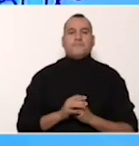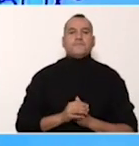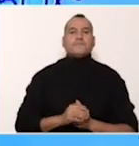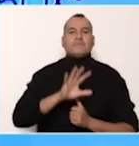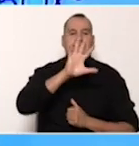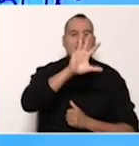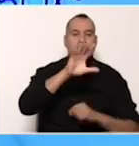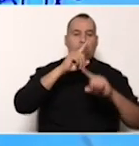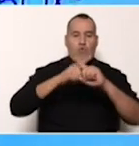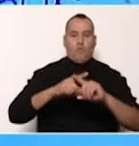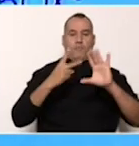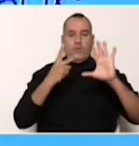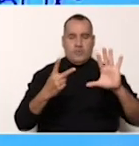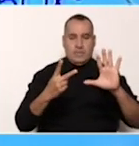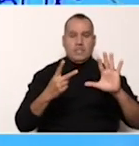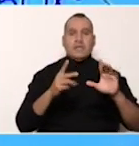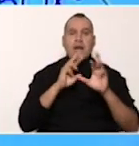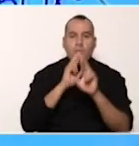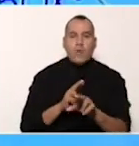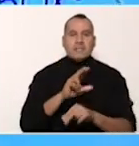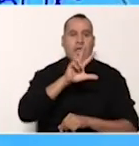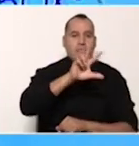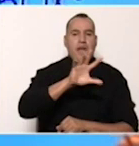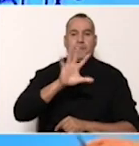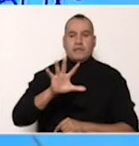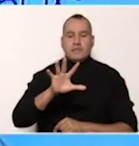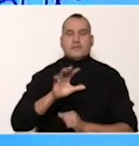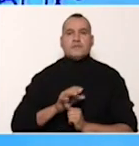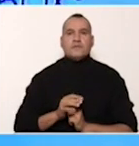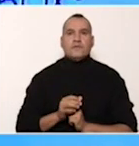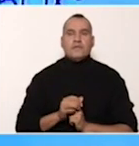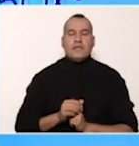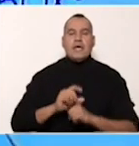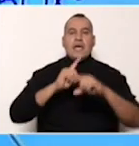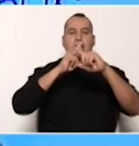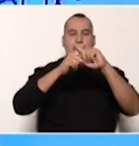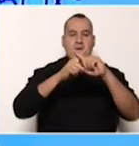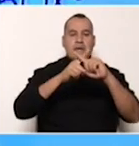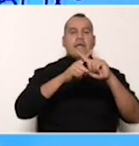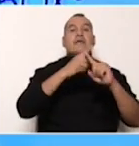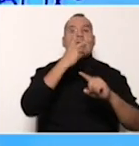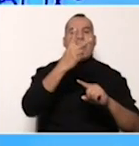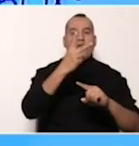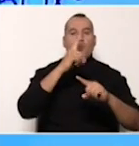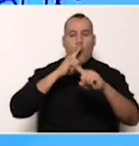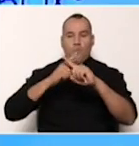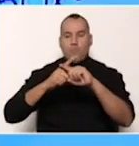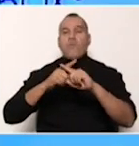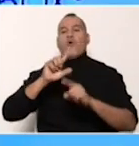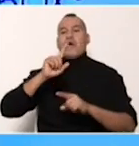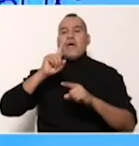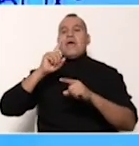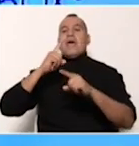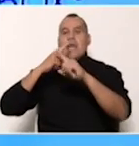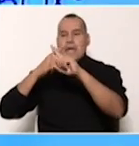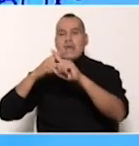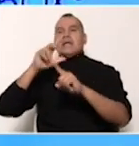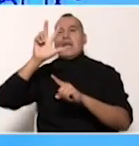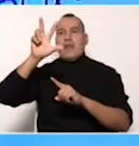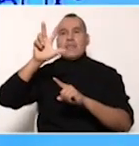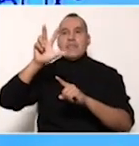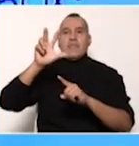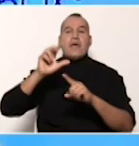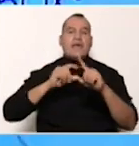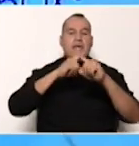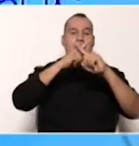5 por 7, 35. X a la 2 por X a la 3 me da X a la 5 porque se suman